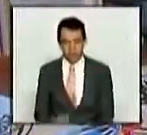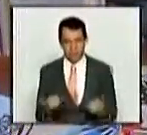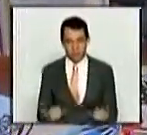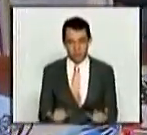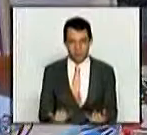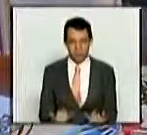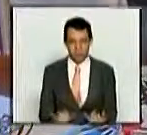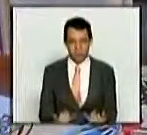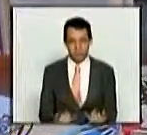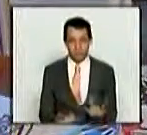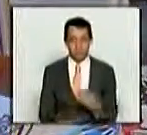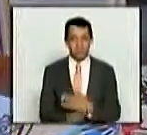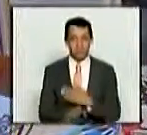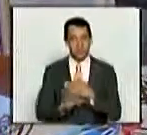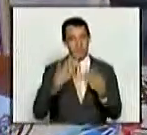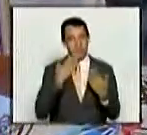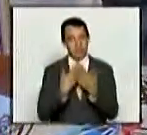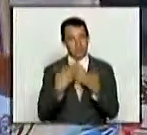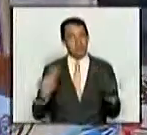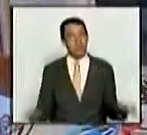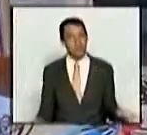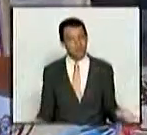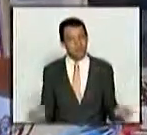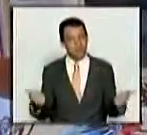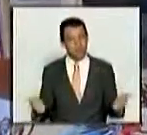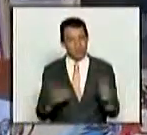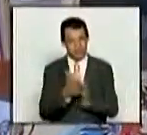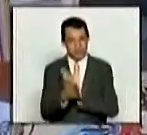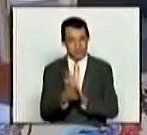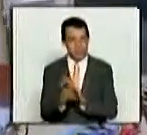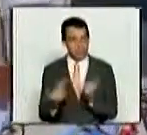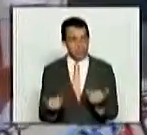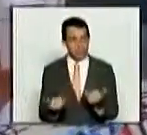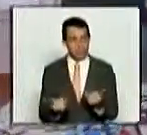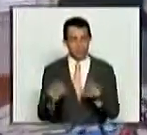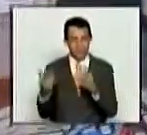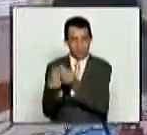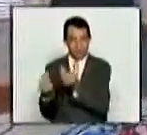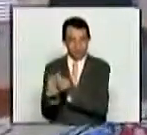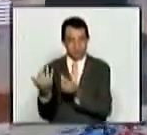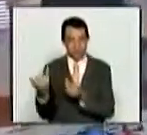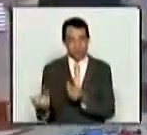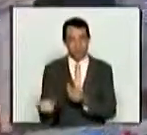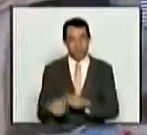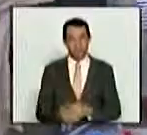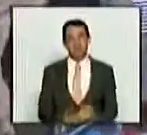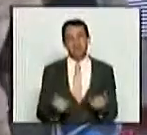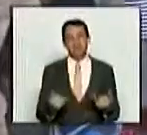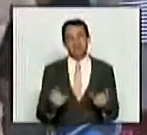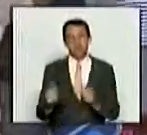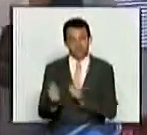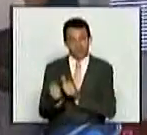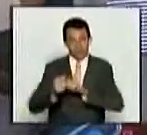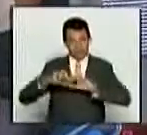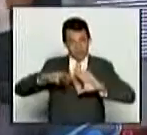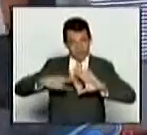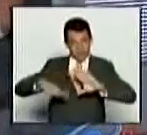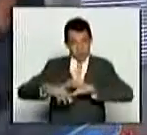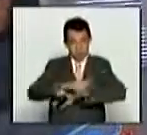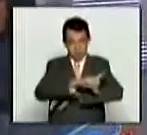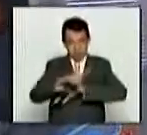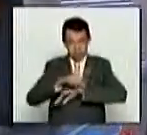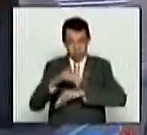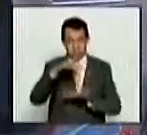Javier, buenos días. Buenos días, Andrés. Y buenos días a los televidentes que nos están acompañando. Acá en el Parque Médico hemos tenido la oportunidad